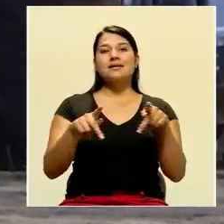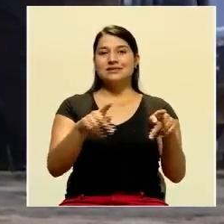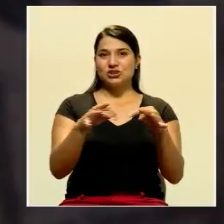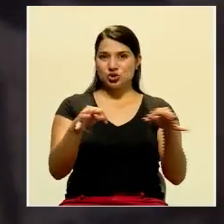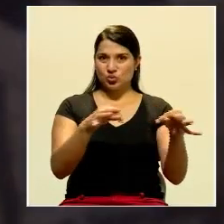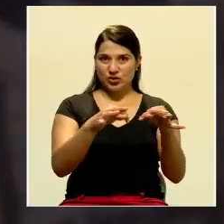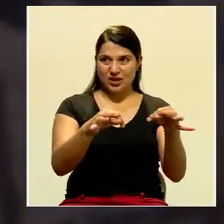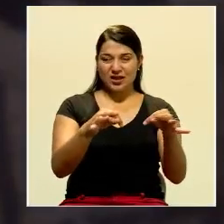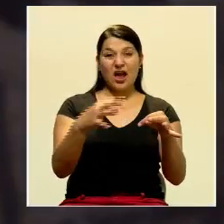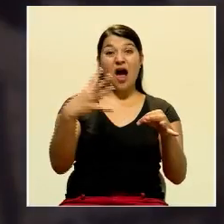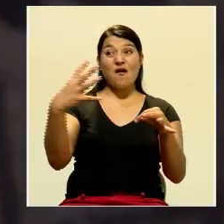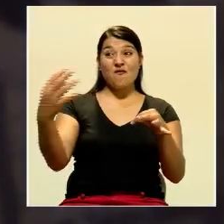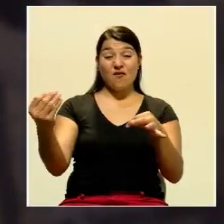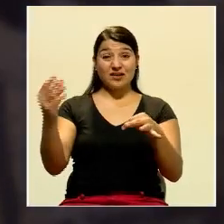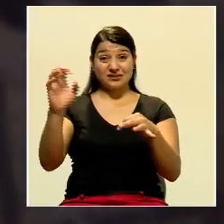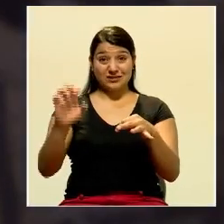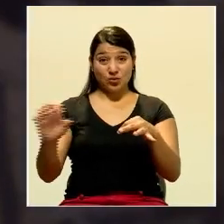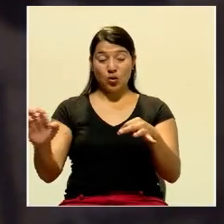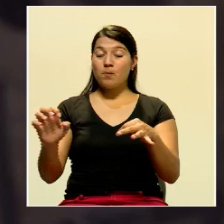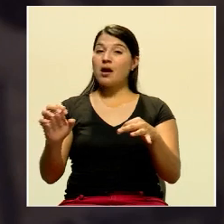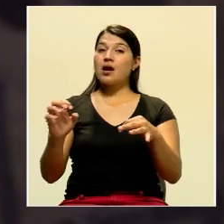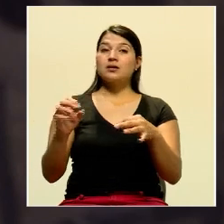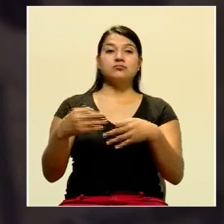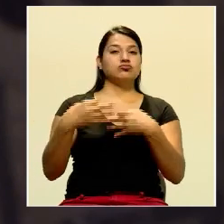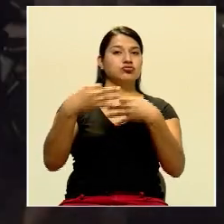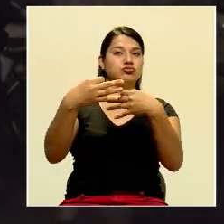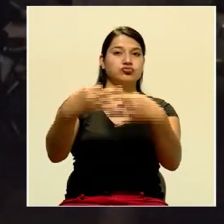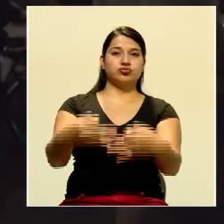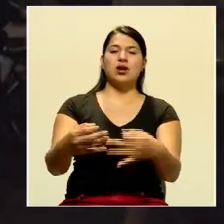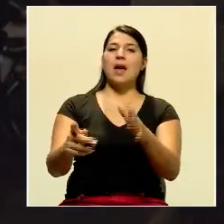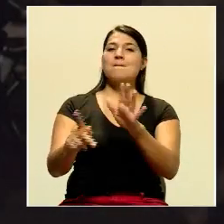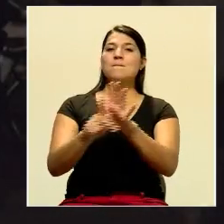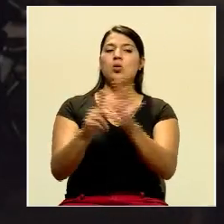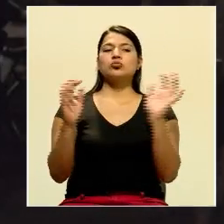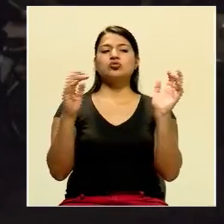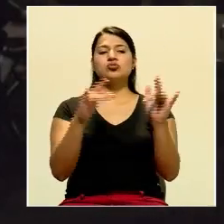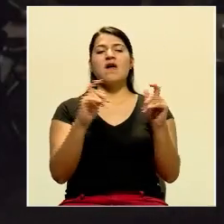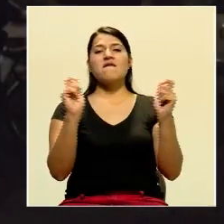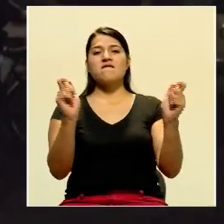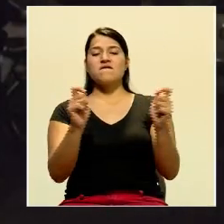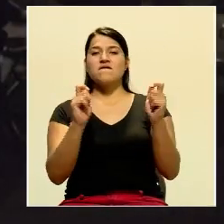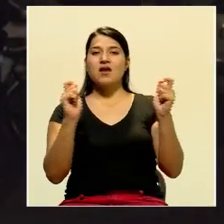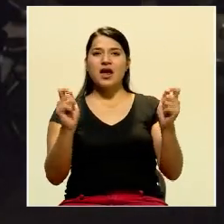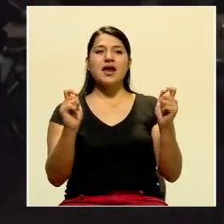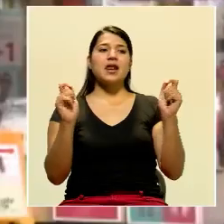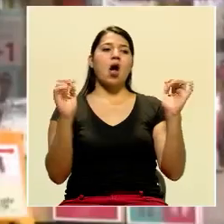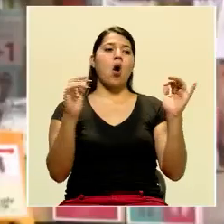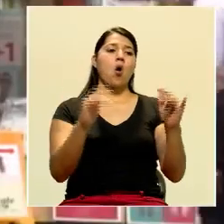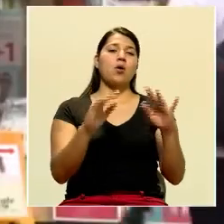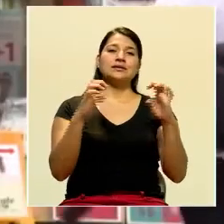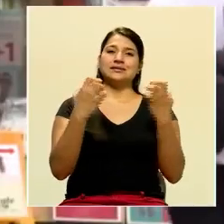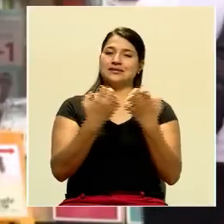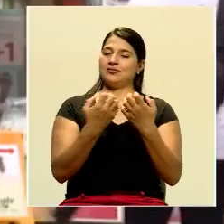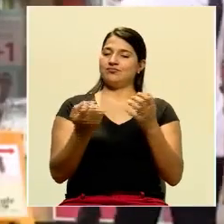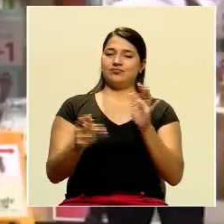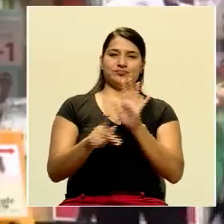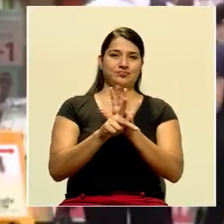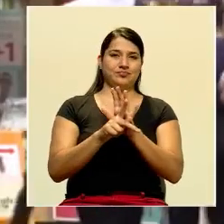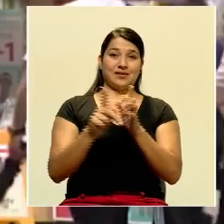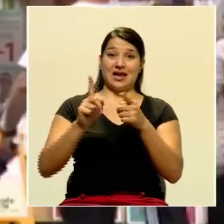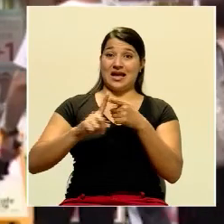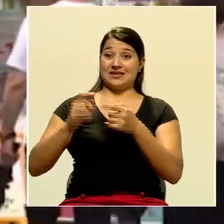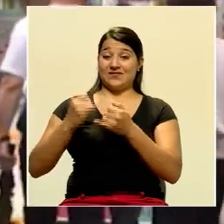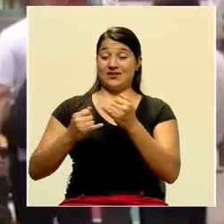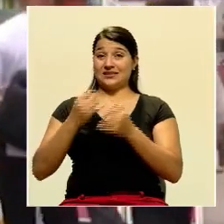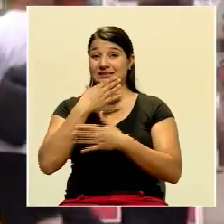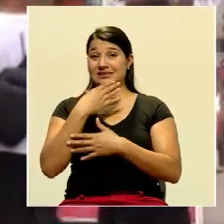Unión Europea, extenderá hasta fin de año la prohibición de público en ferias, festivales y en los estadios. Mientras tanto,